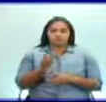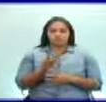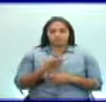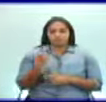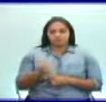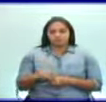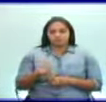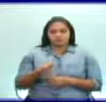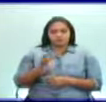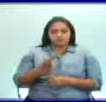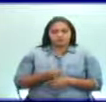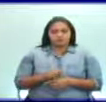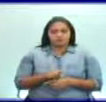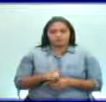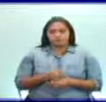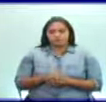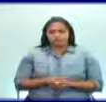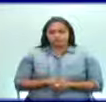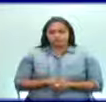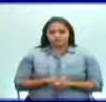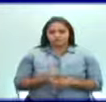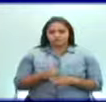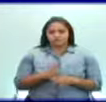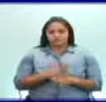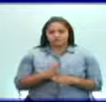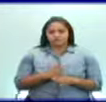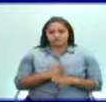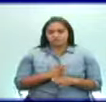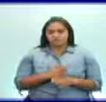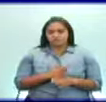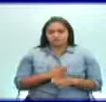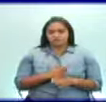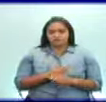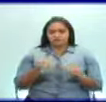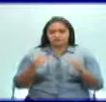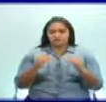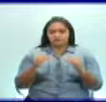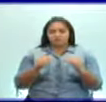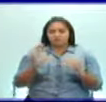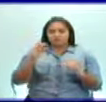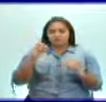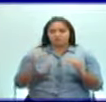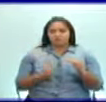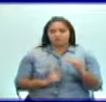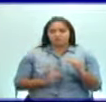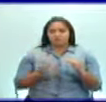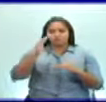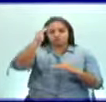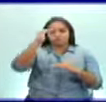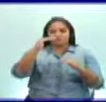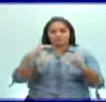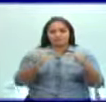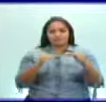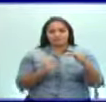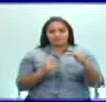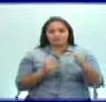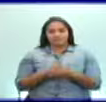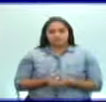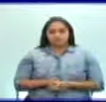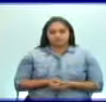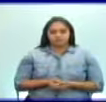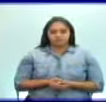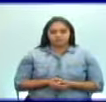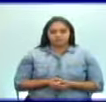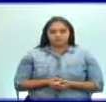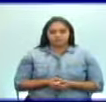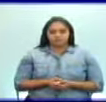La única diferencia que tiene es que la base está entre 0 y 1, en este caso va a ser decreciente. Observen, utilizando este asistente matemático muy conocido